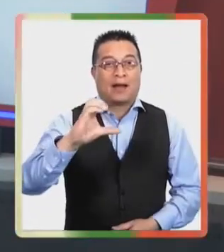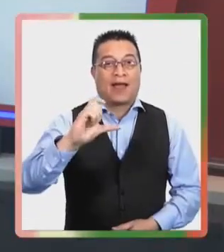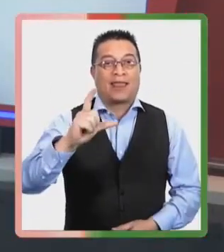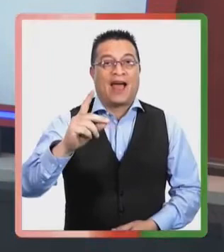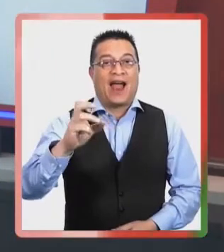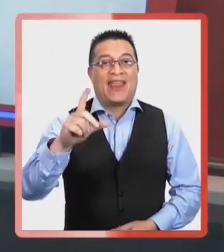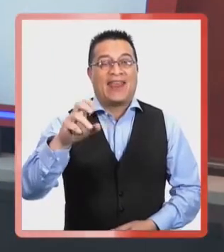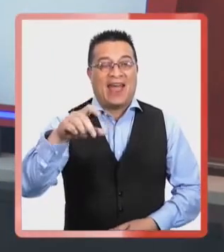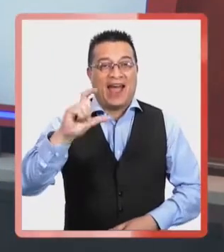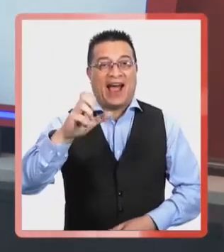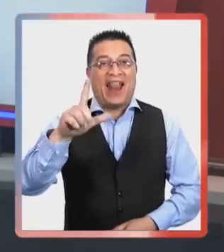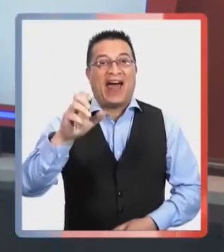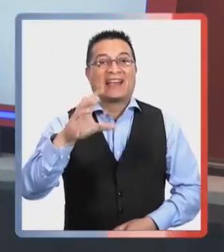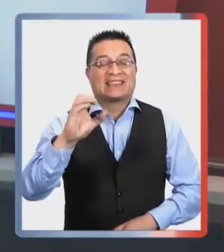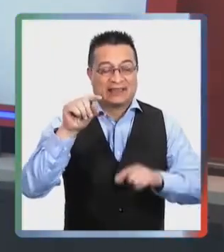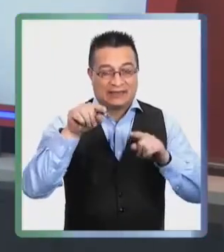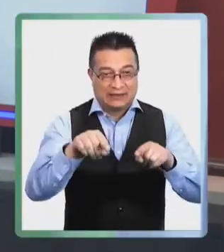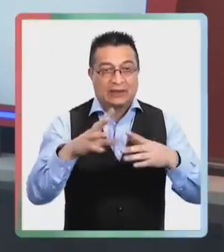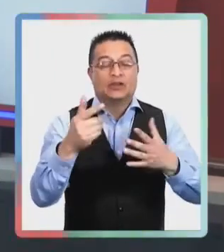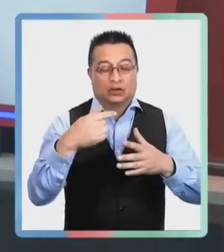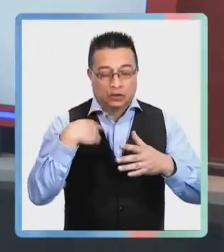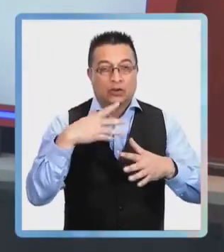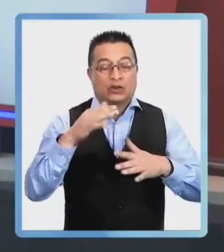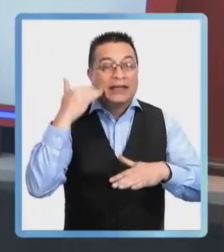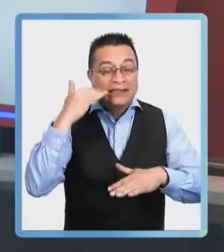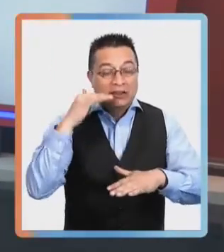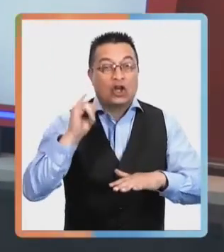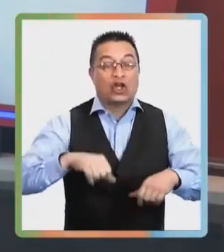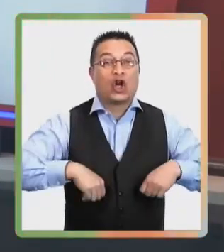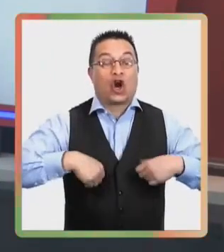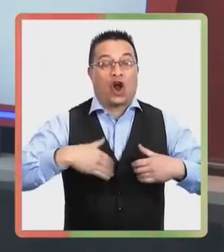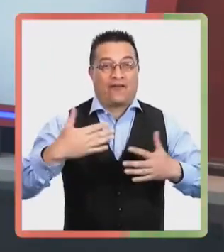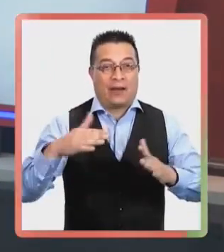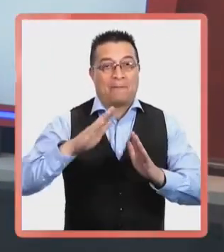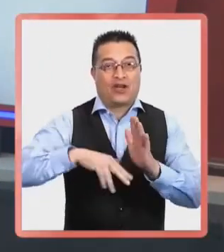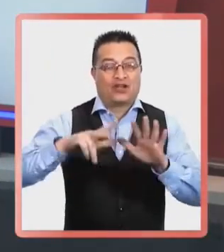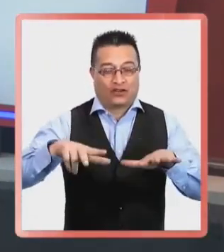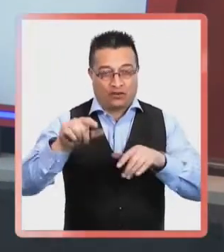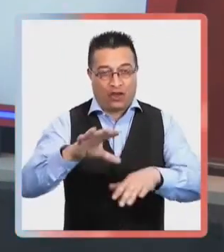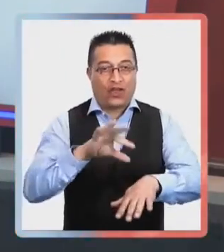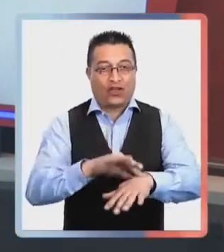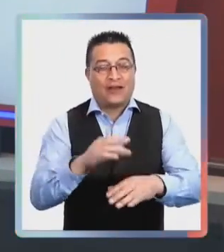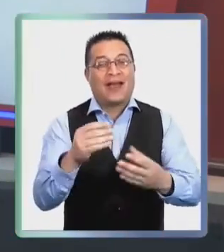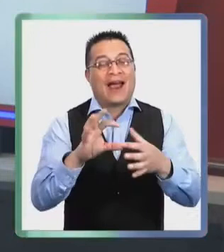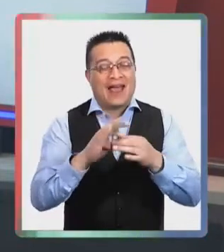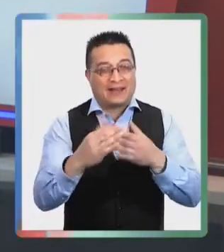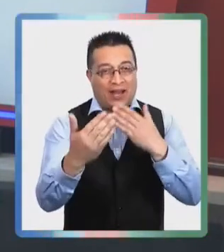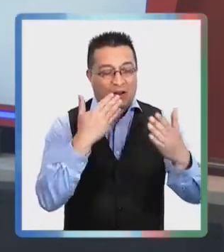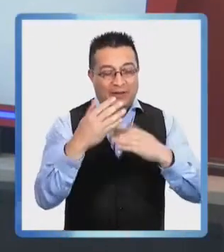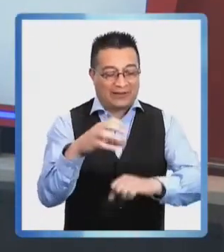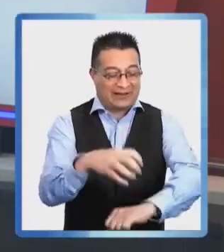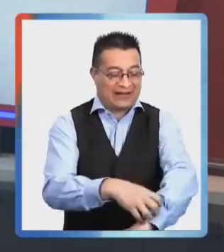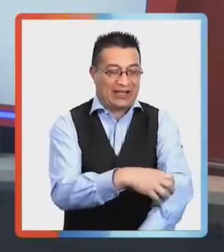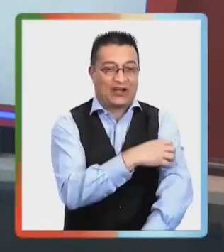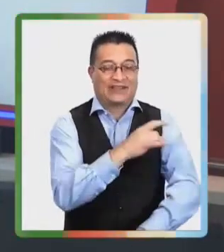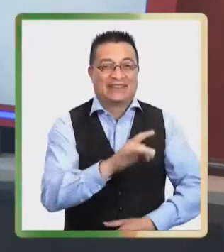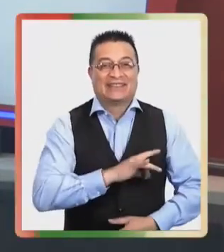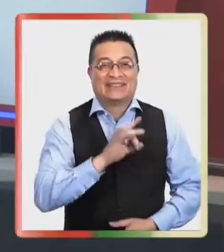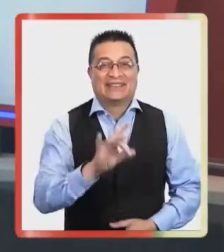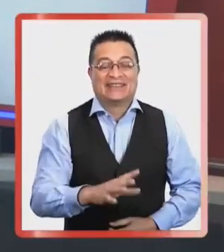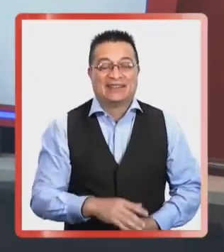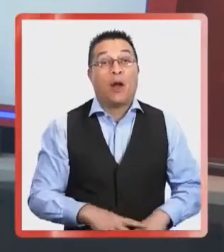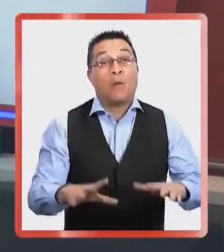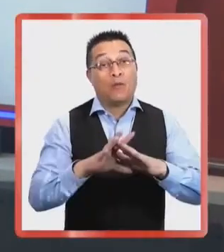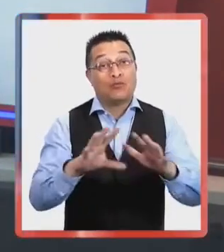la vemos de inmediato, a la doctora Magdalena Galarce, especialista en medicina familiar y convención en niños y adolescentes. Bueno, doctora, bienvenida, muchas gracias por esta